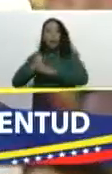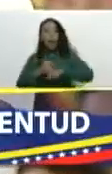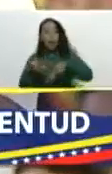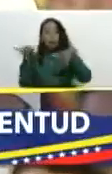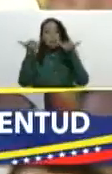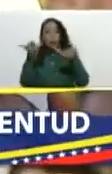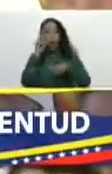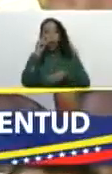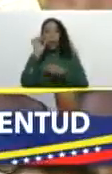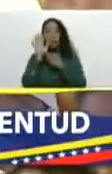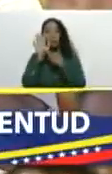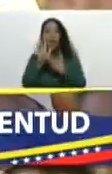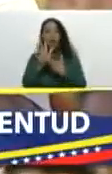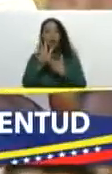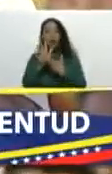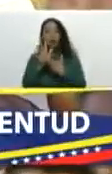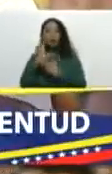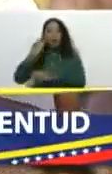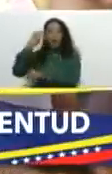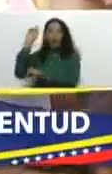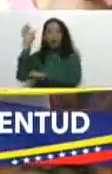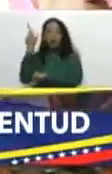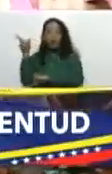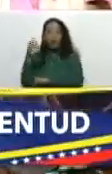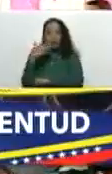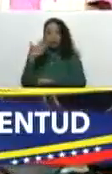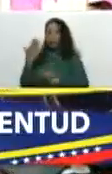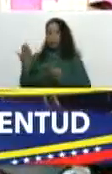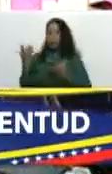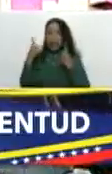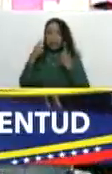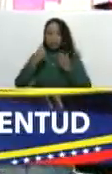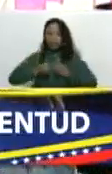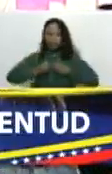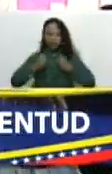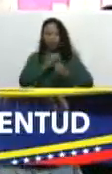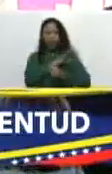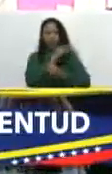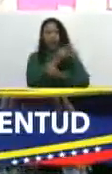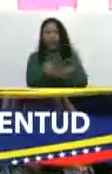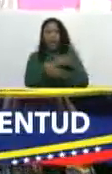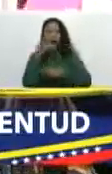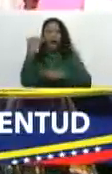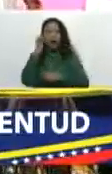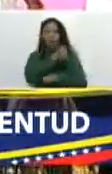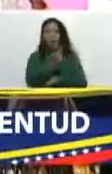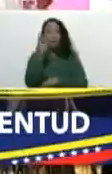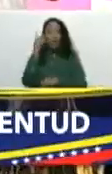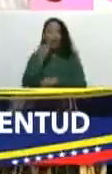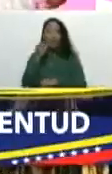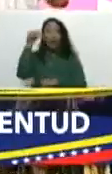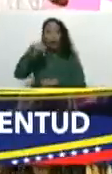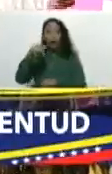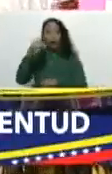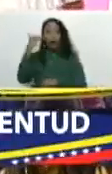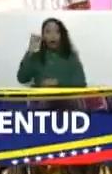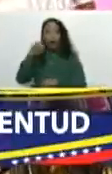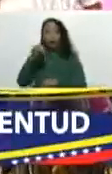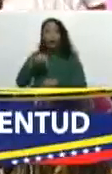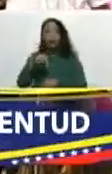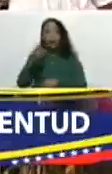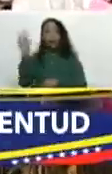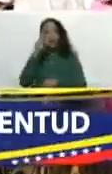hombre que representa a Miguel Cabrera, que es gallardía, que de esa gallardía, de esa fuerza, está en cada uno de los que están acá, en ese venezolano y en